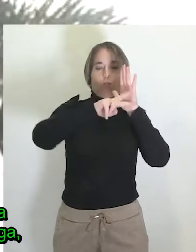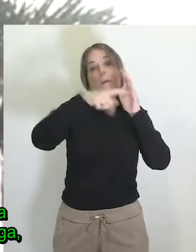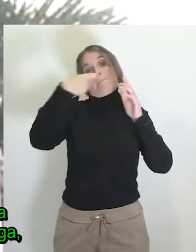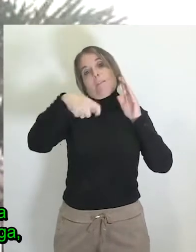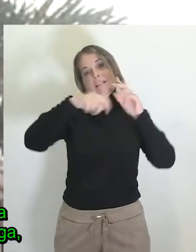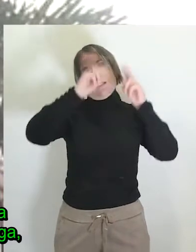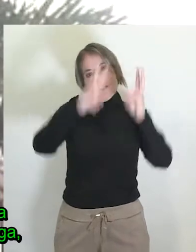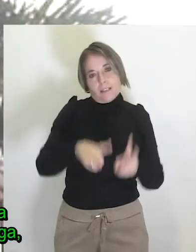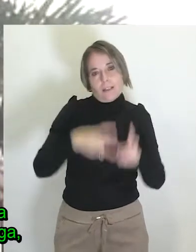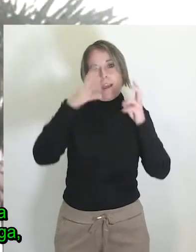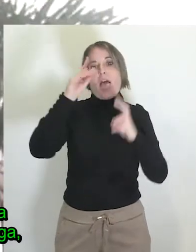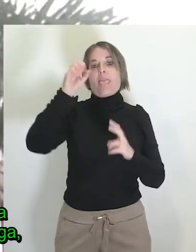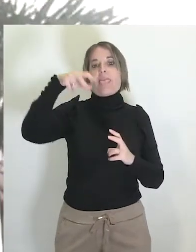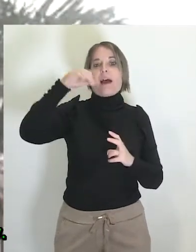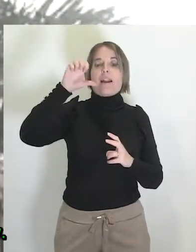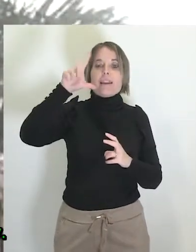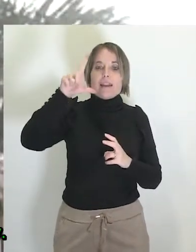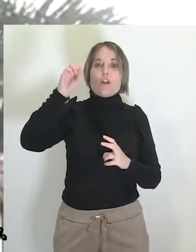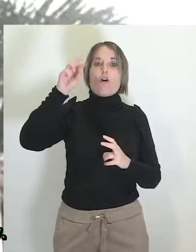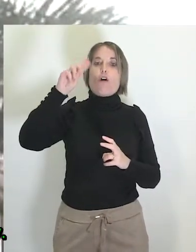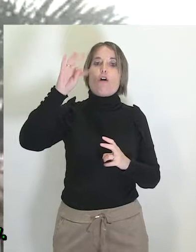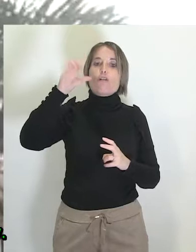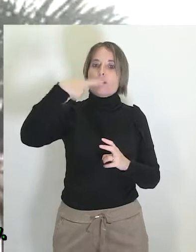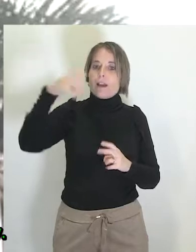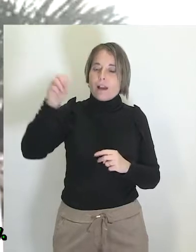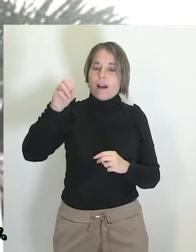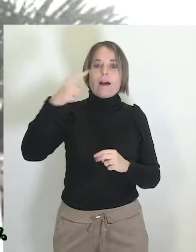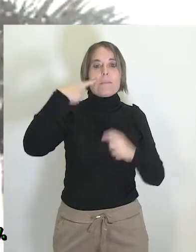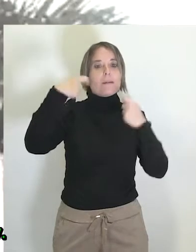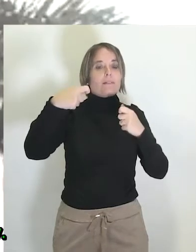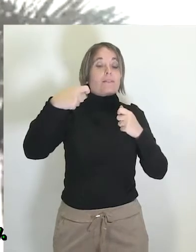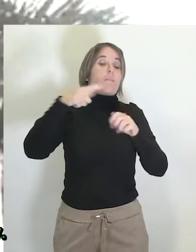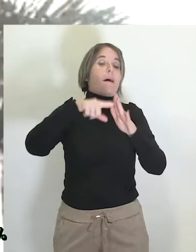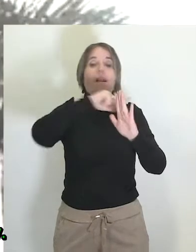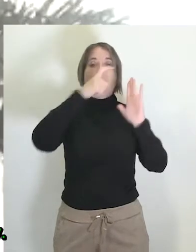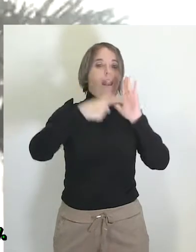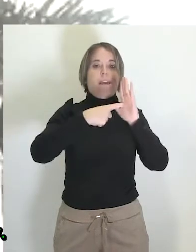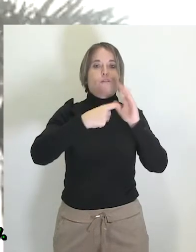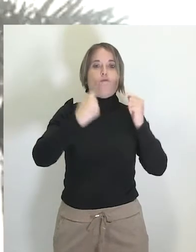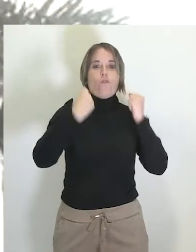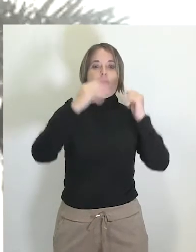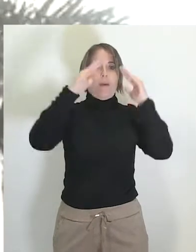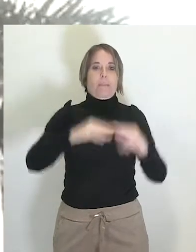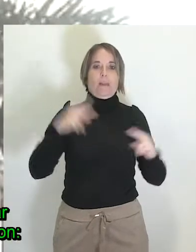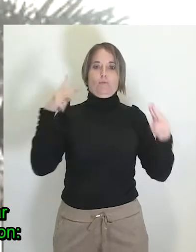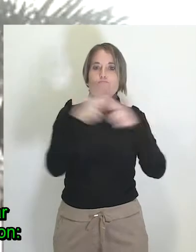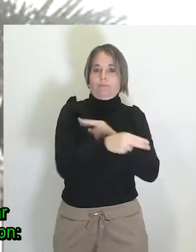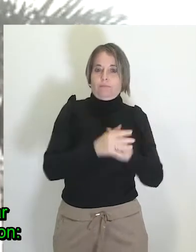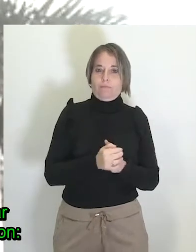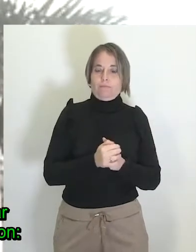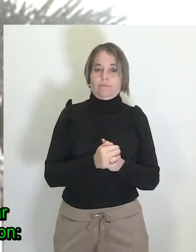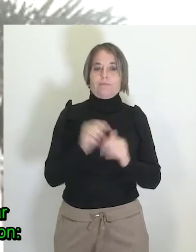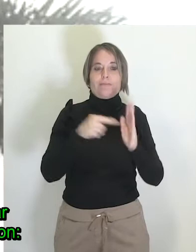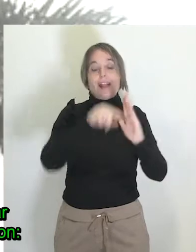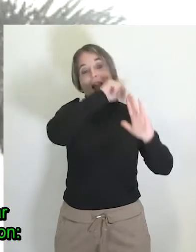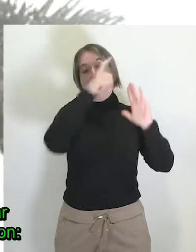el presidente Daniel Ortega en ese entonces para restarle fuerza a la ley. Y lo